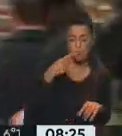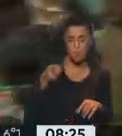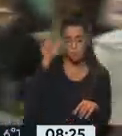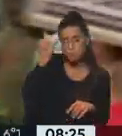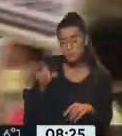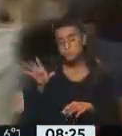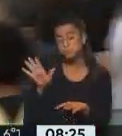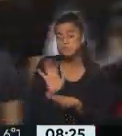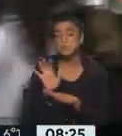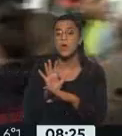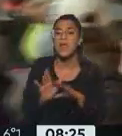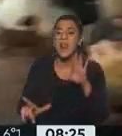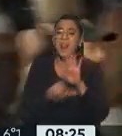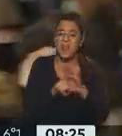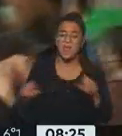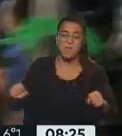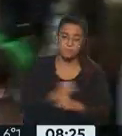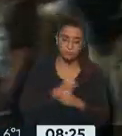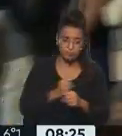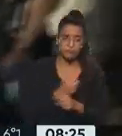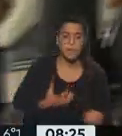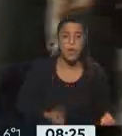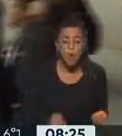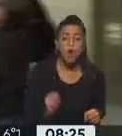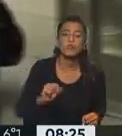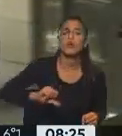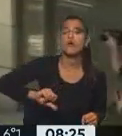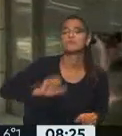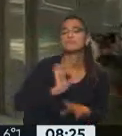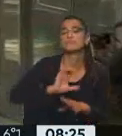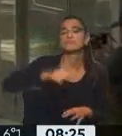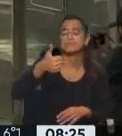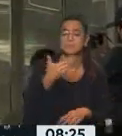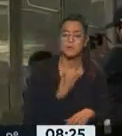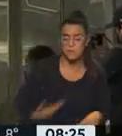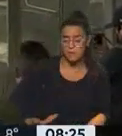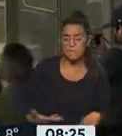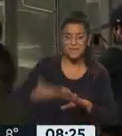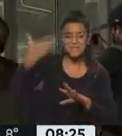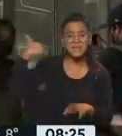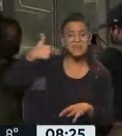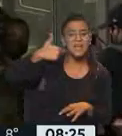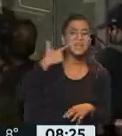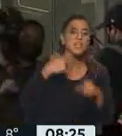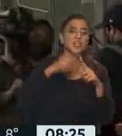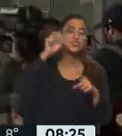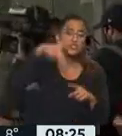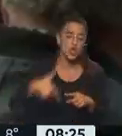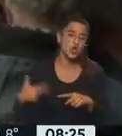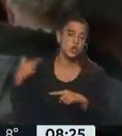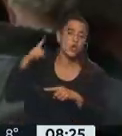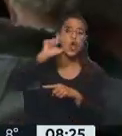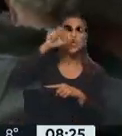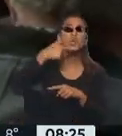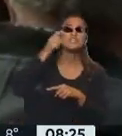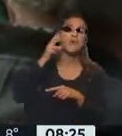legalizó constitucional el aborto en los eeuu fue ganado bajo el presidente nixon o sea conservador y